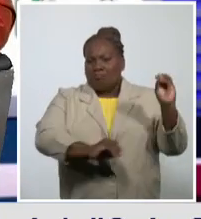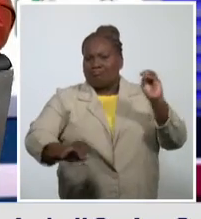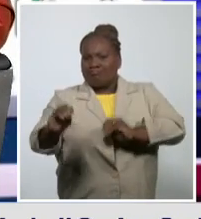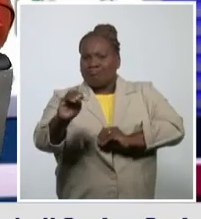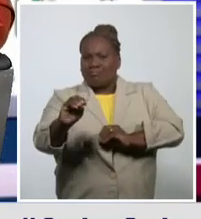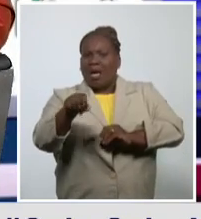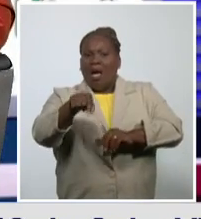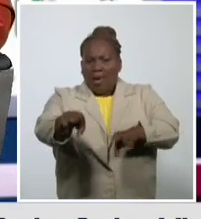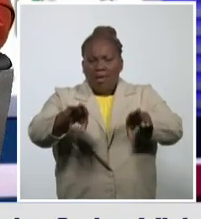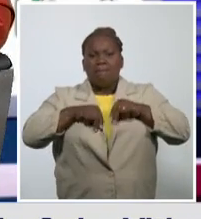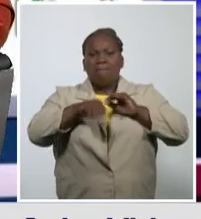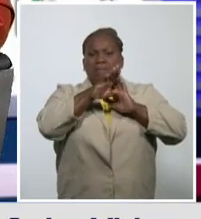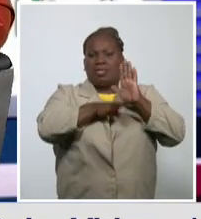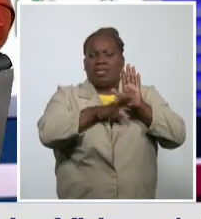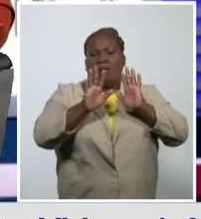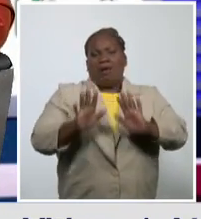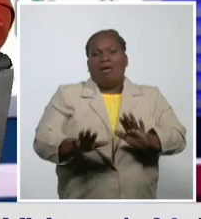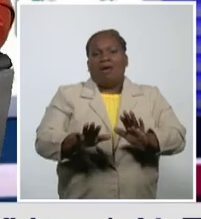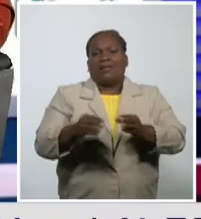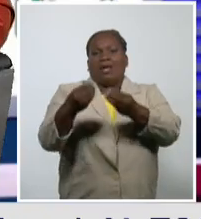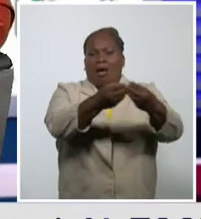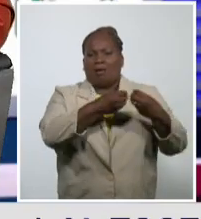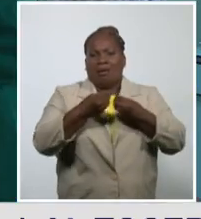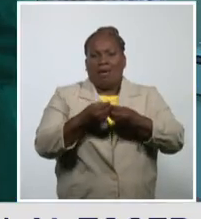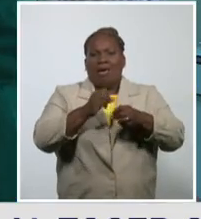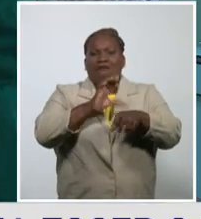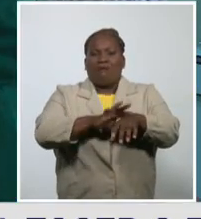medidas para evitar contagios por la COVID-19.